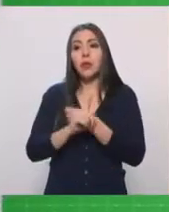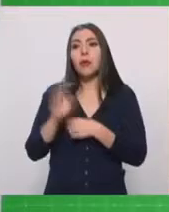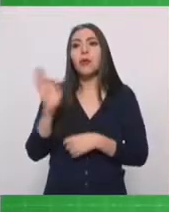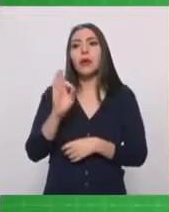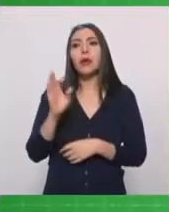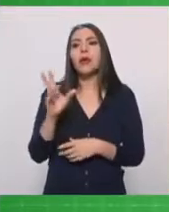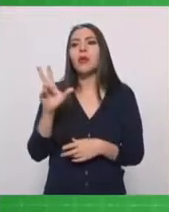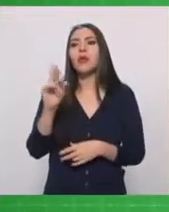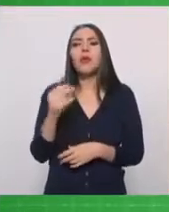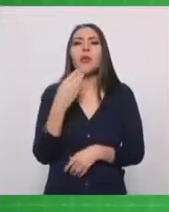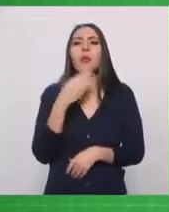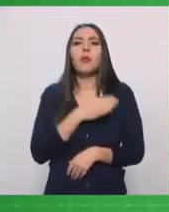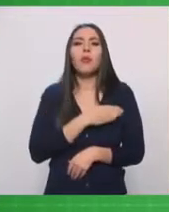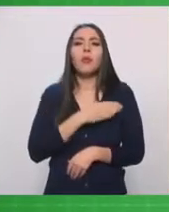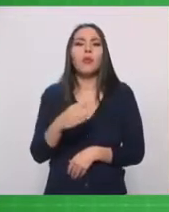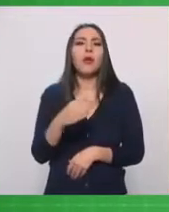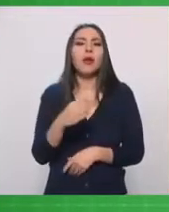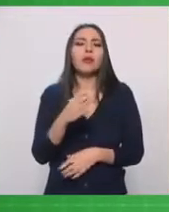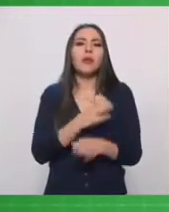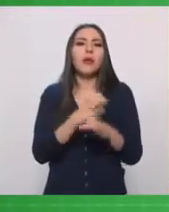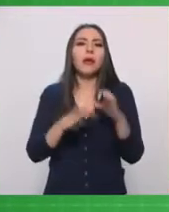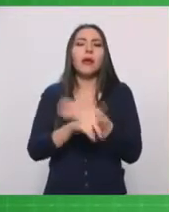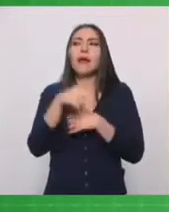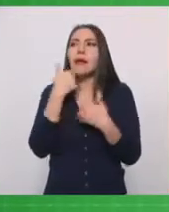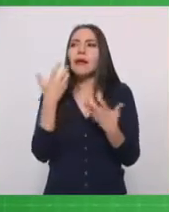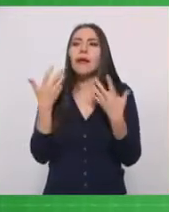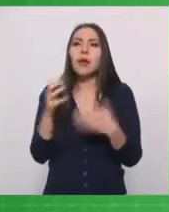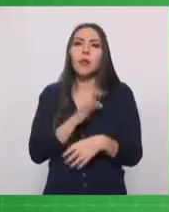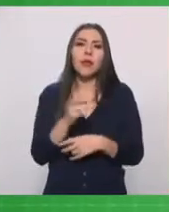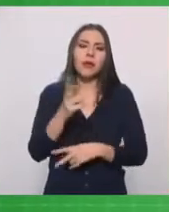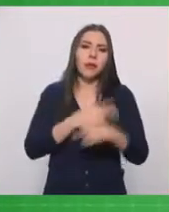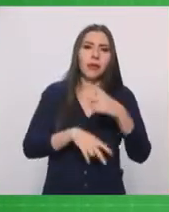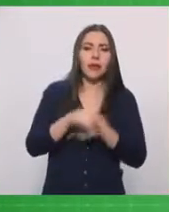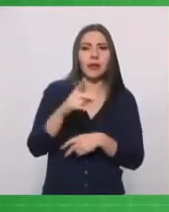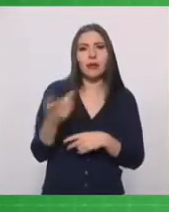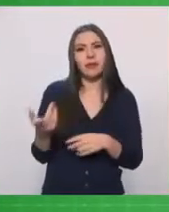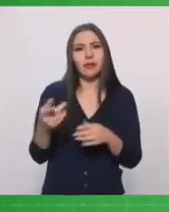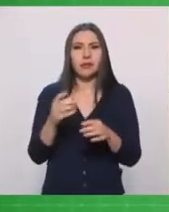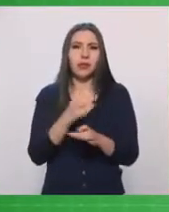mejor no el efecto tan positivo que esperaríamos. Y que sí puede tener consecuencias